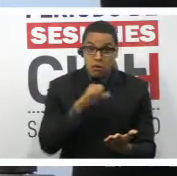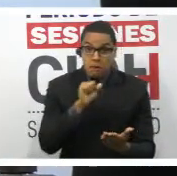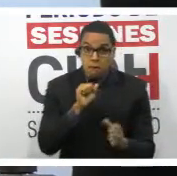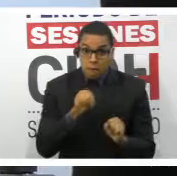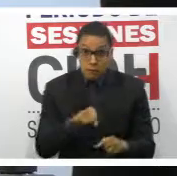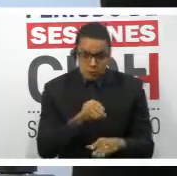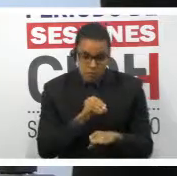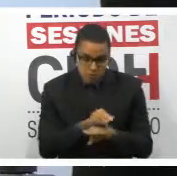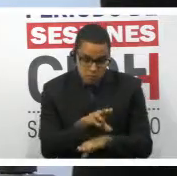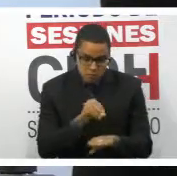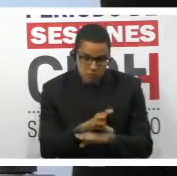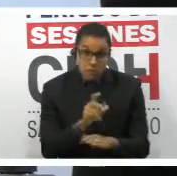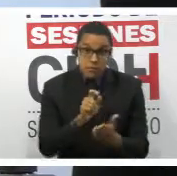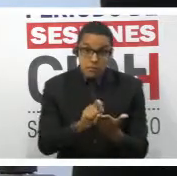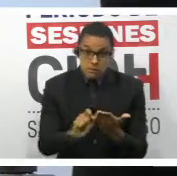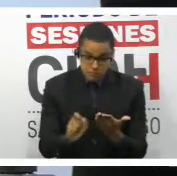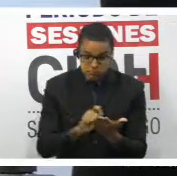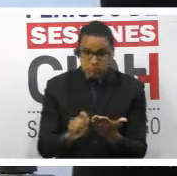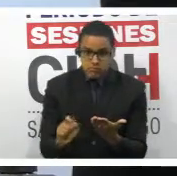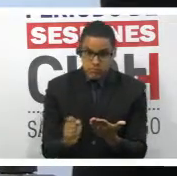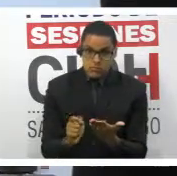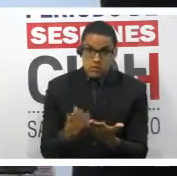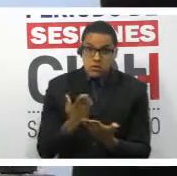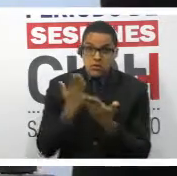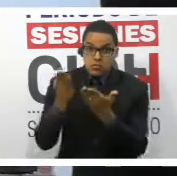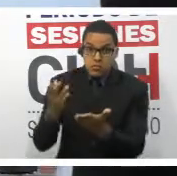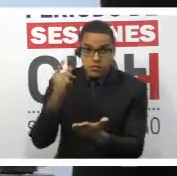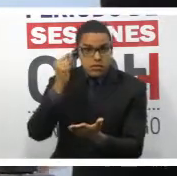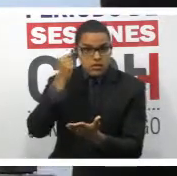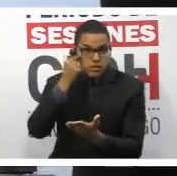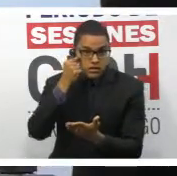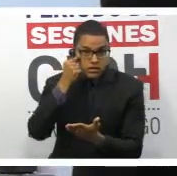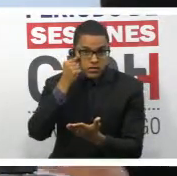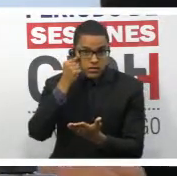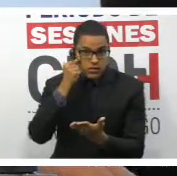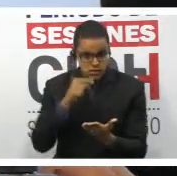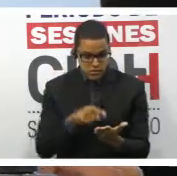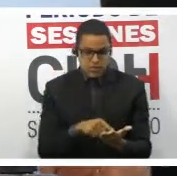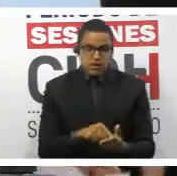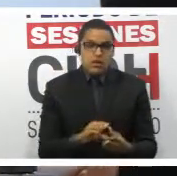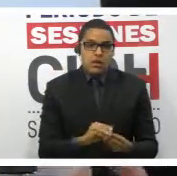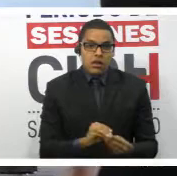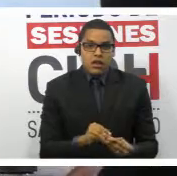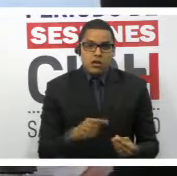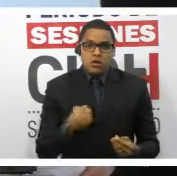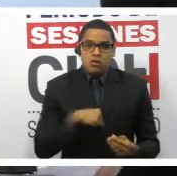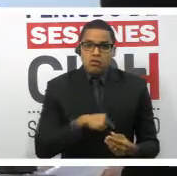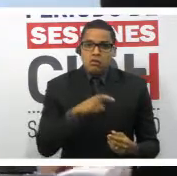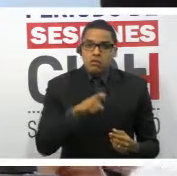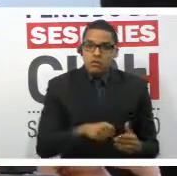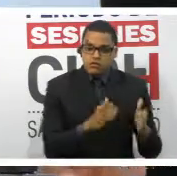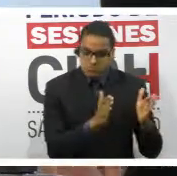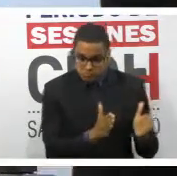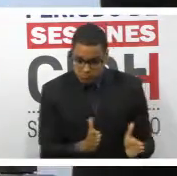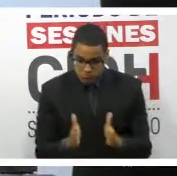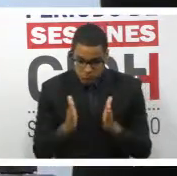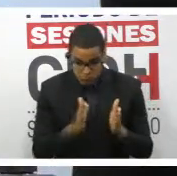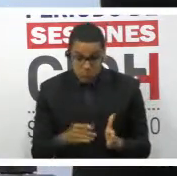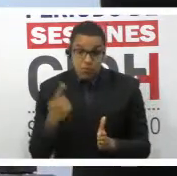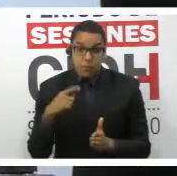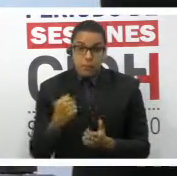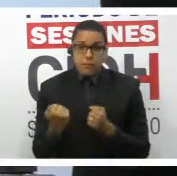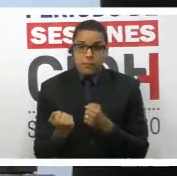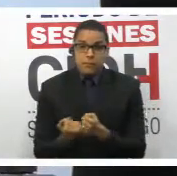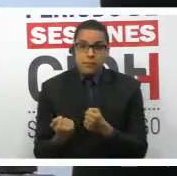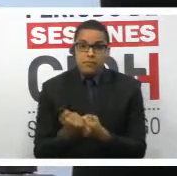armonización de la legislación y de las prácticas y de la creación de sistemas que vayan acorde a lo que reconoce el artículo